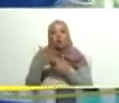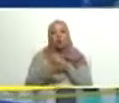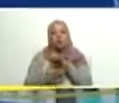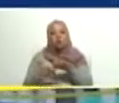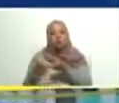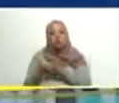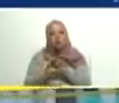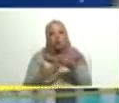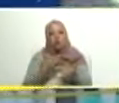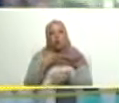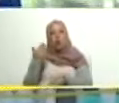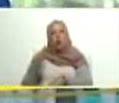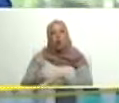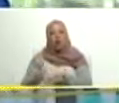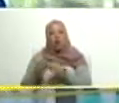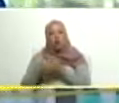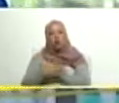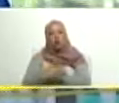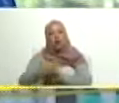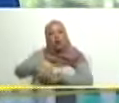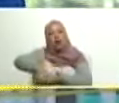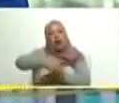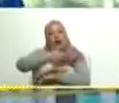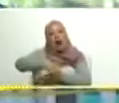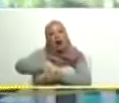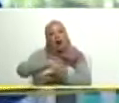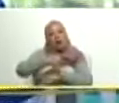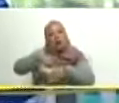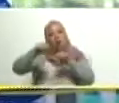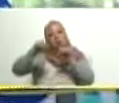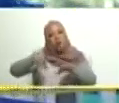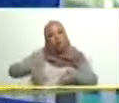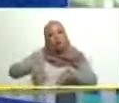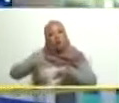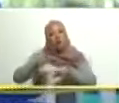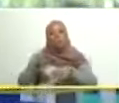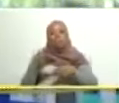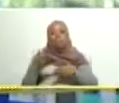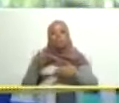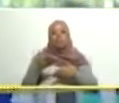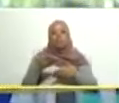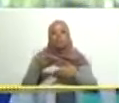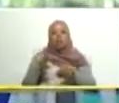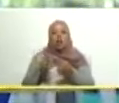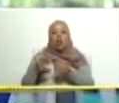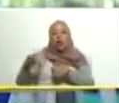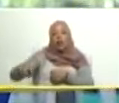que se quedan por ahí escondidos? En las calles, a Pepe, en las esquinas, en las escaleras.